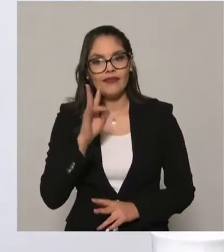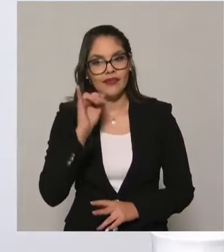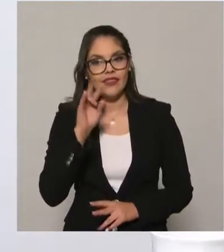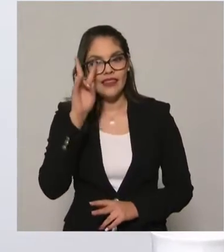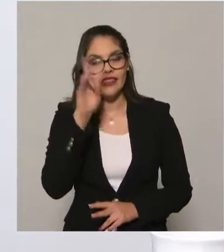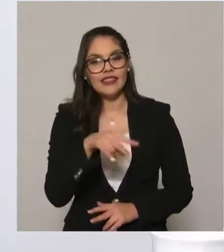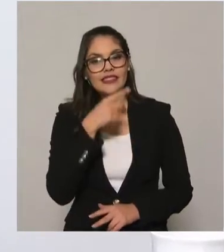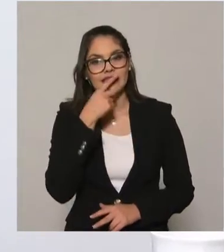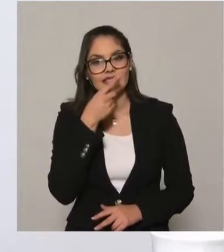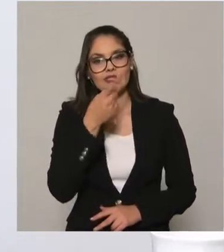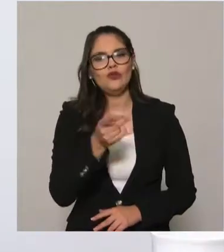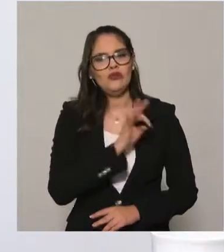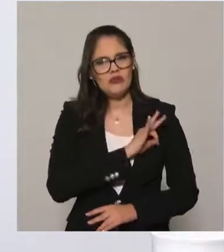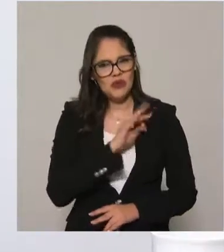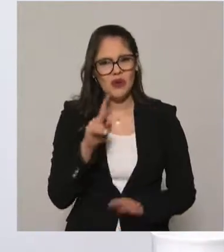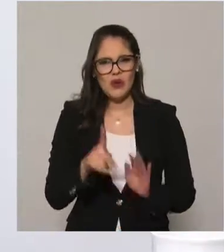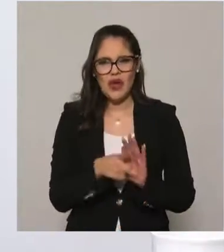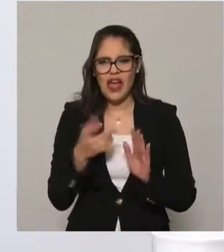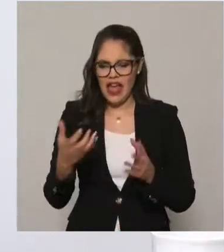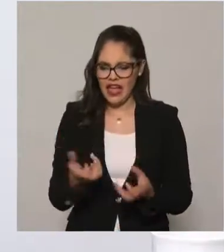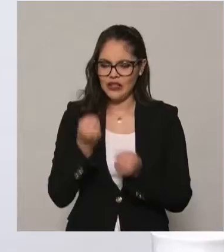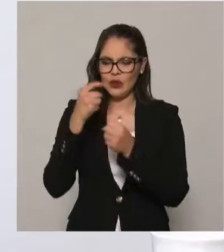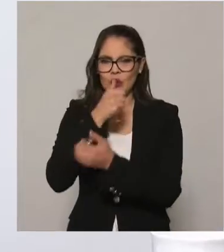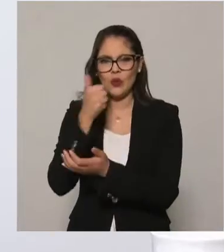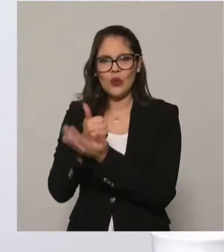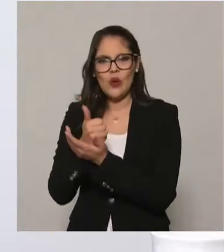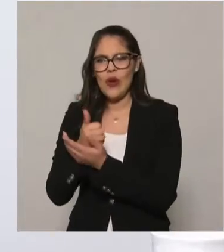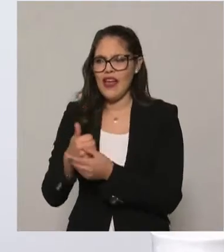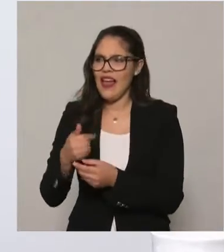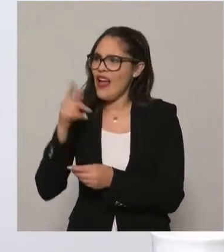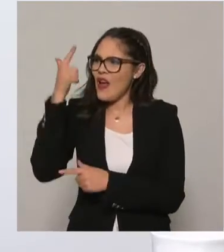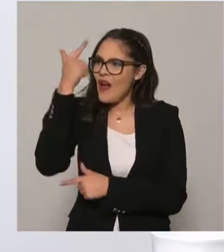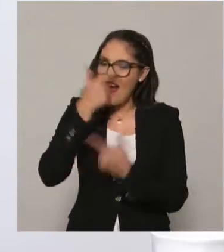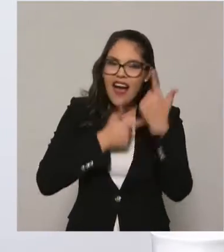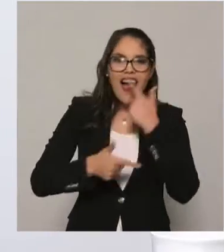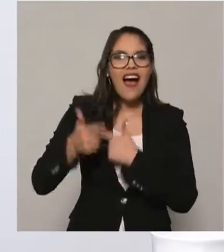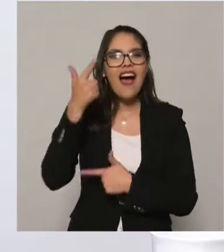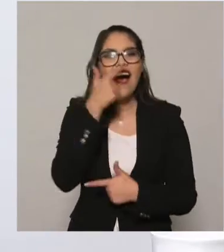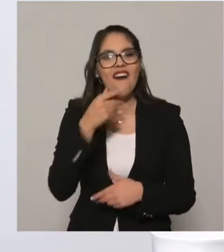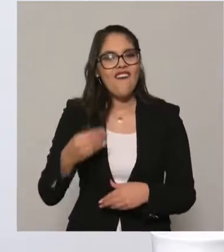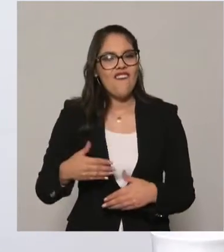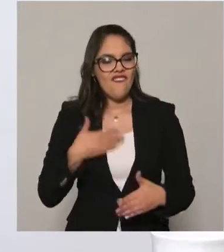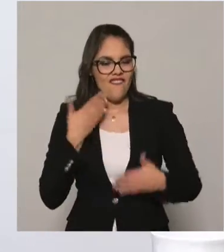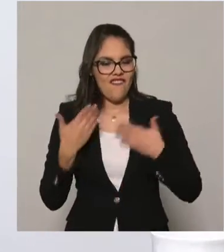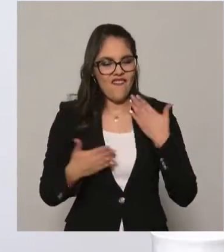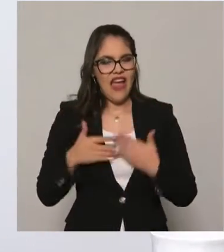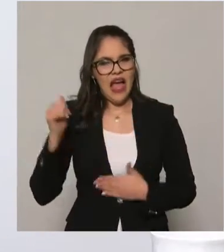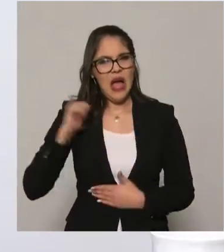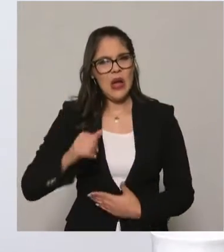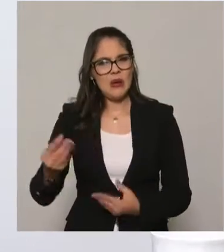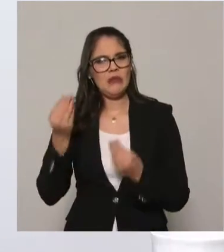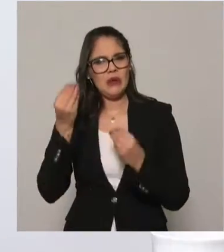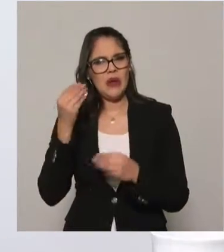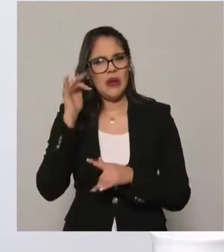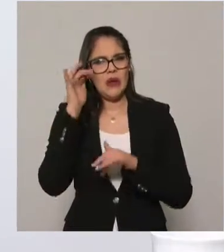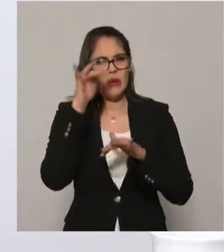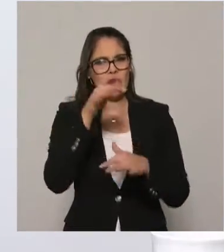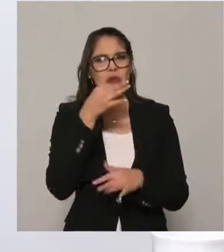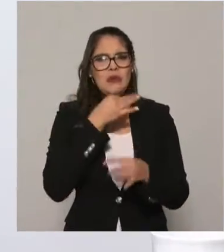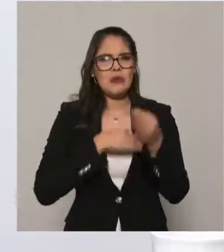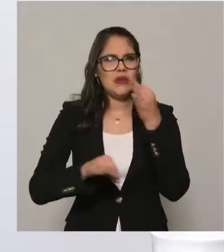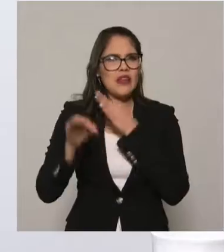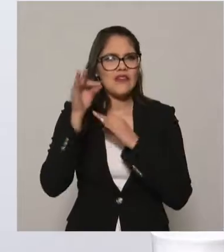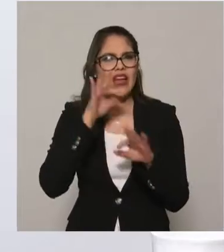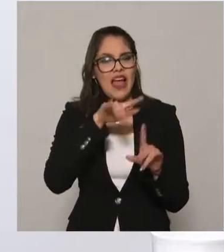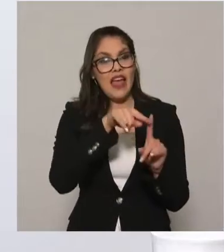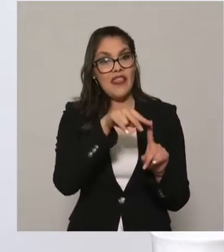cierto esto de que podemos recuperar la ciudad y la vida nocturna que antes existía. Muchísimas familias se iban a festejar tanto